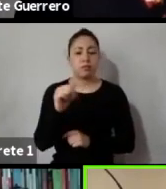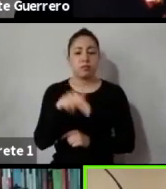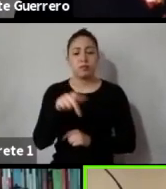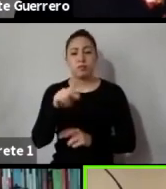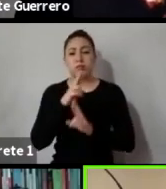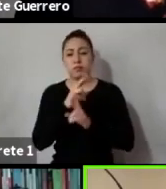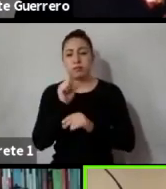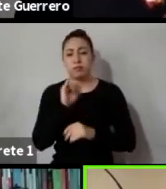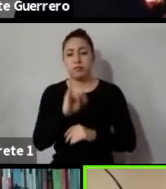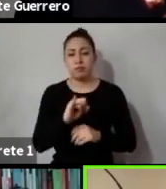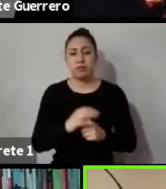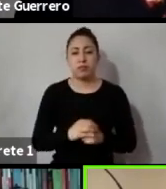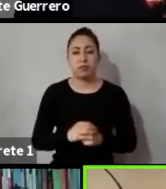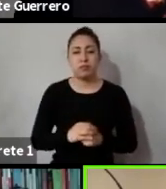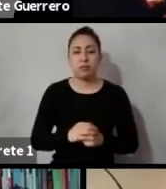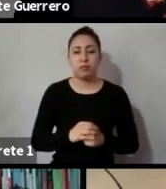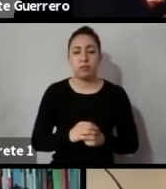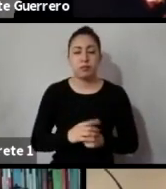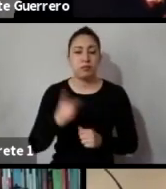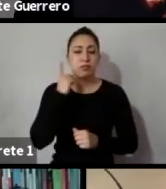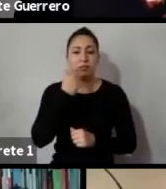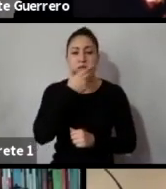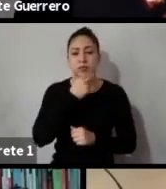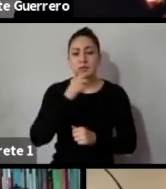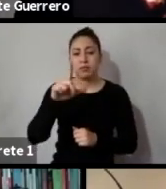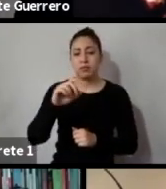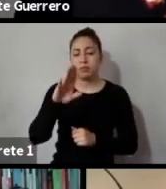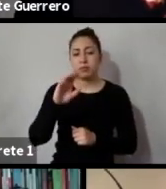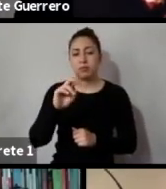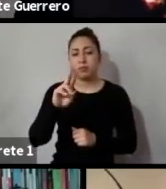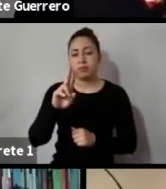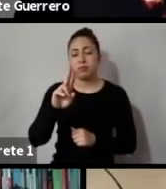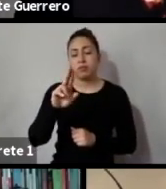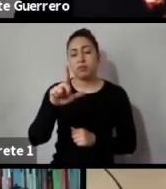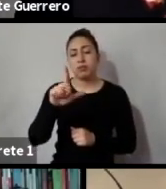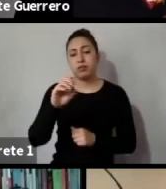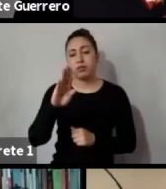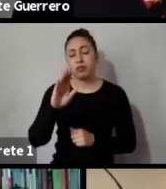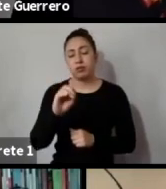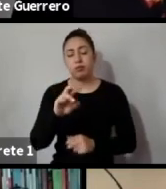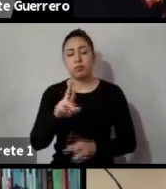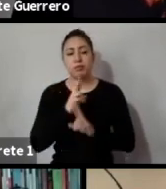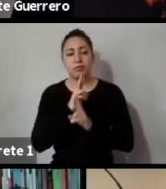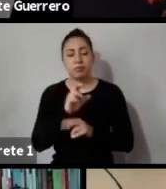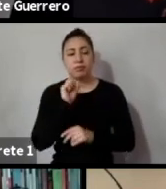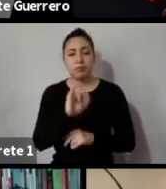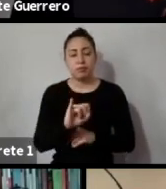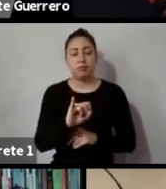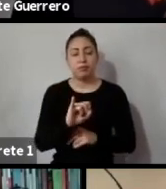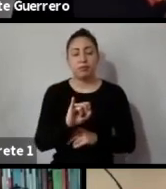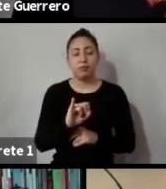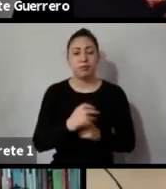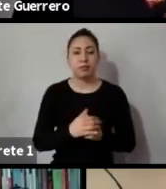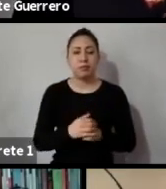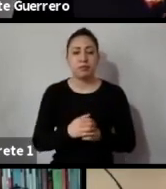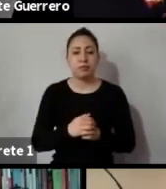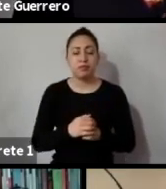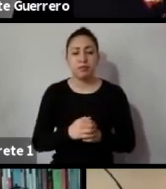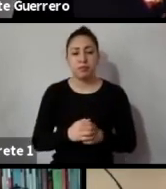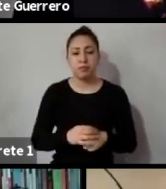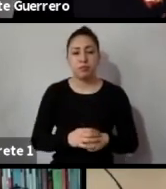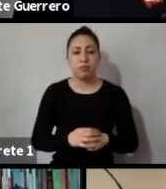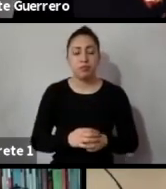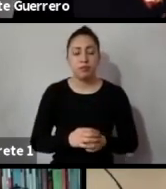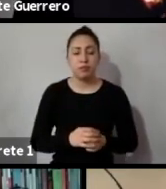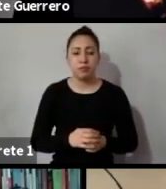favor. Diputado Víctor Hugo Lobo Román, presidente de la Junta de Coordinación Política y coordinador del Grupo Parlamentario del PRD. Víctor Hugo Lobo,